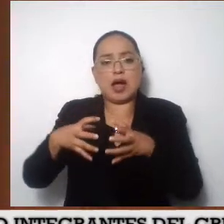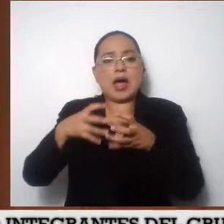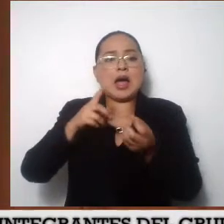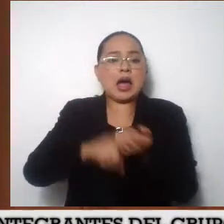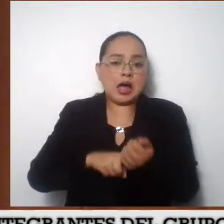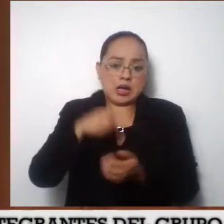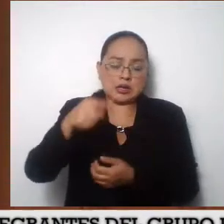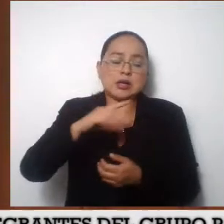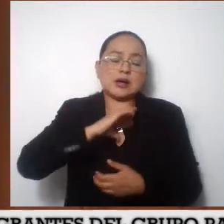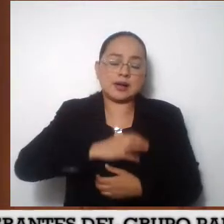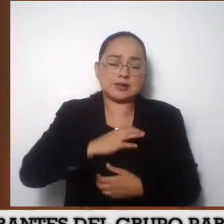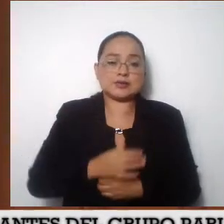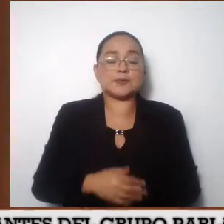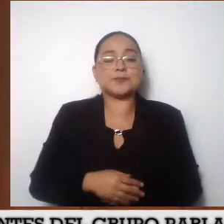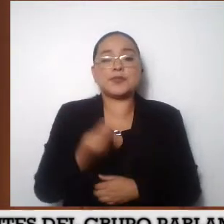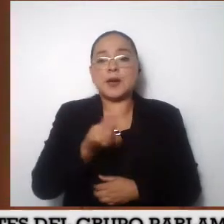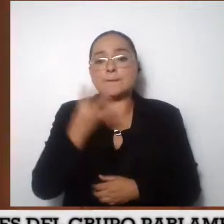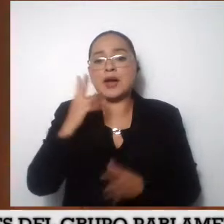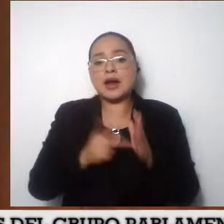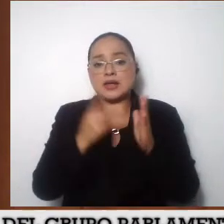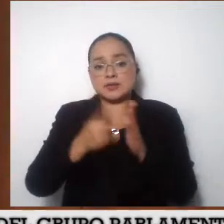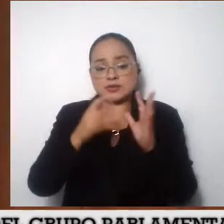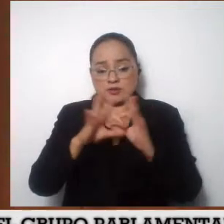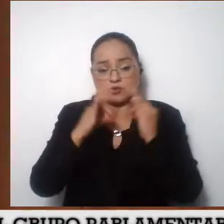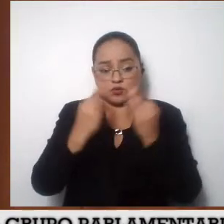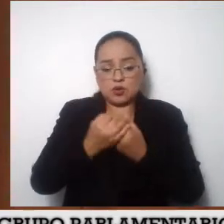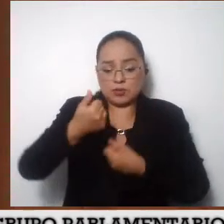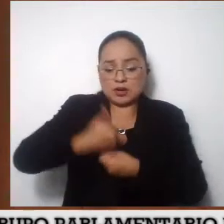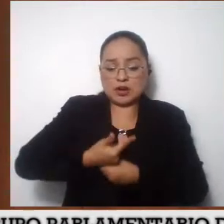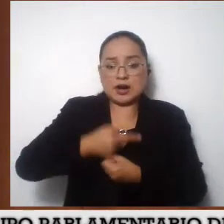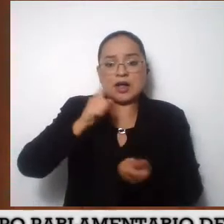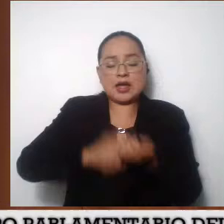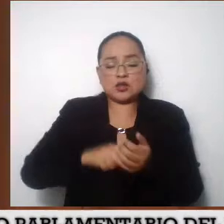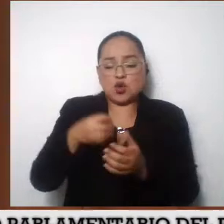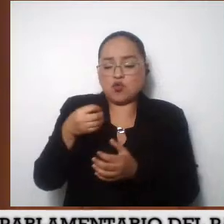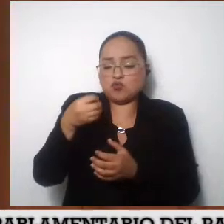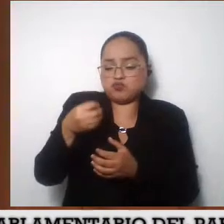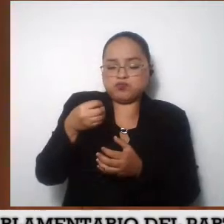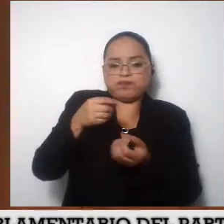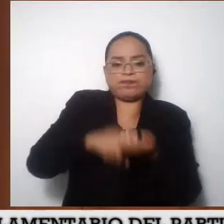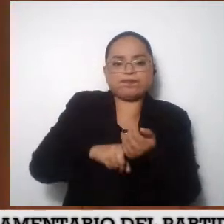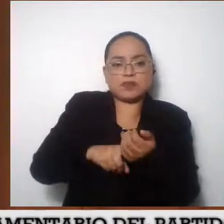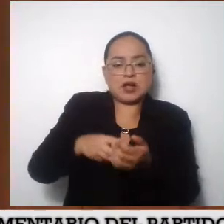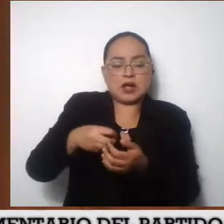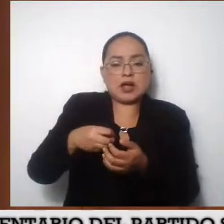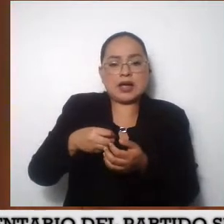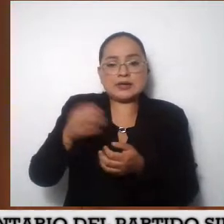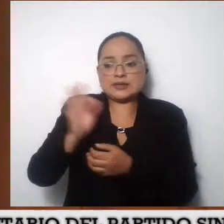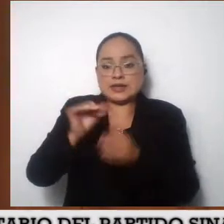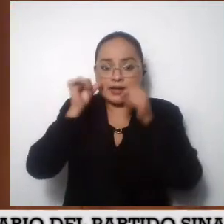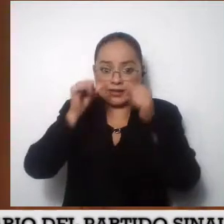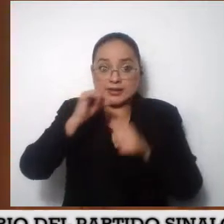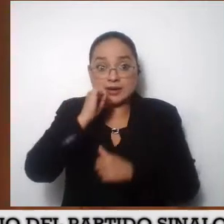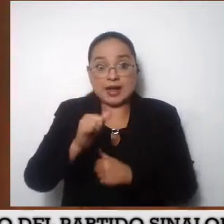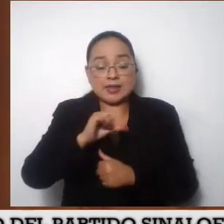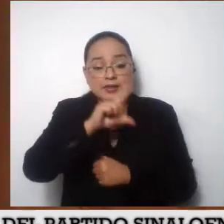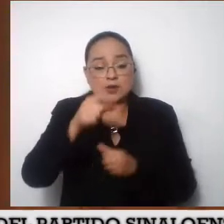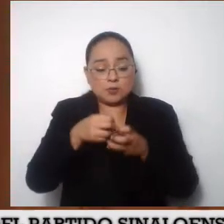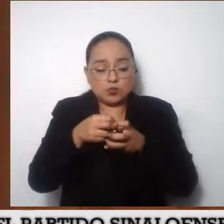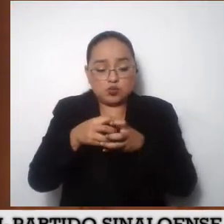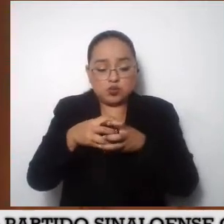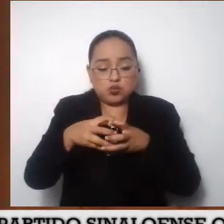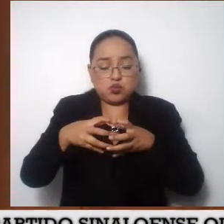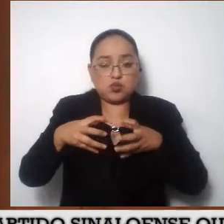cánceres este comportamiento da lugar a una masa o tumor. Si no se trata, por lo general se extiende e invade a